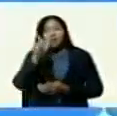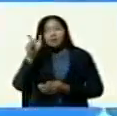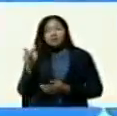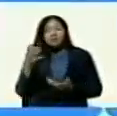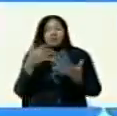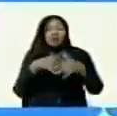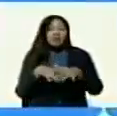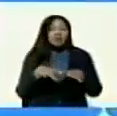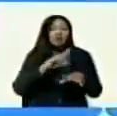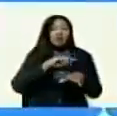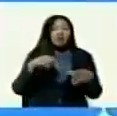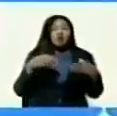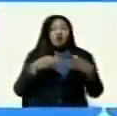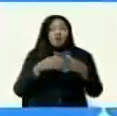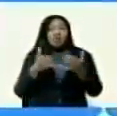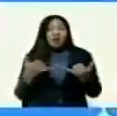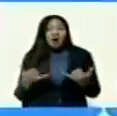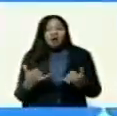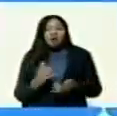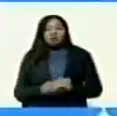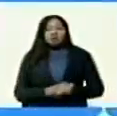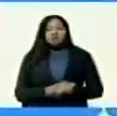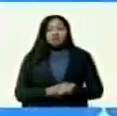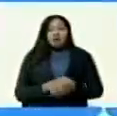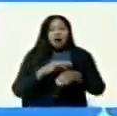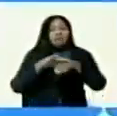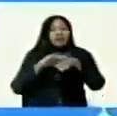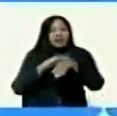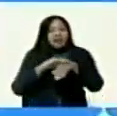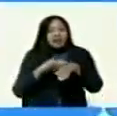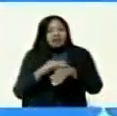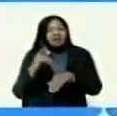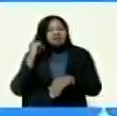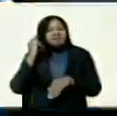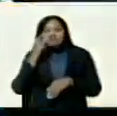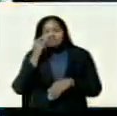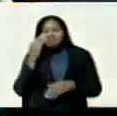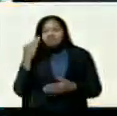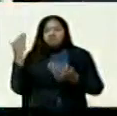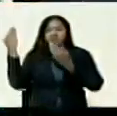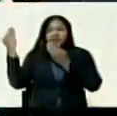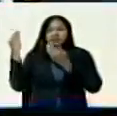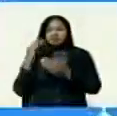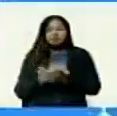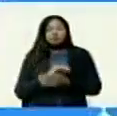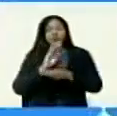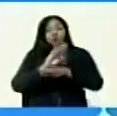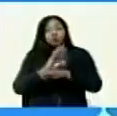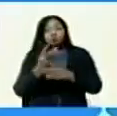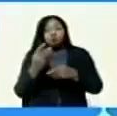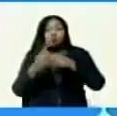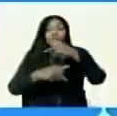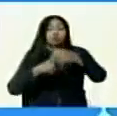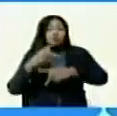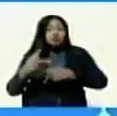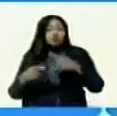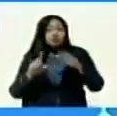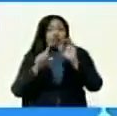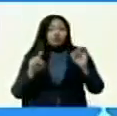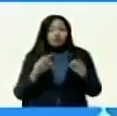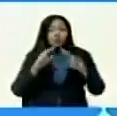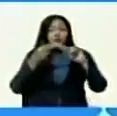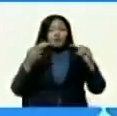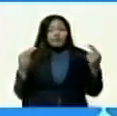de nuestra delegación, la ministra Gabriela y William Castillo. Es a cuidar ese proceso por la